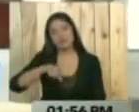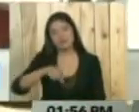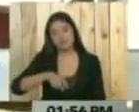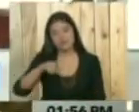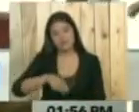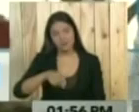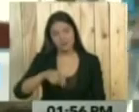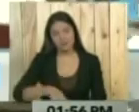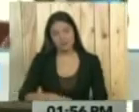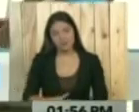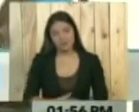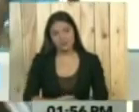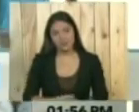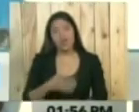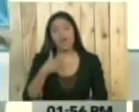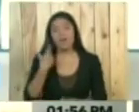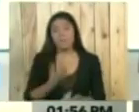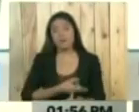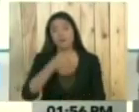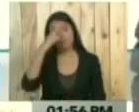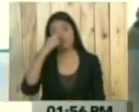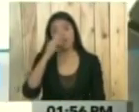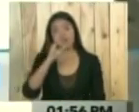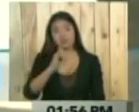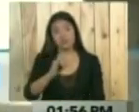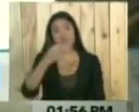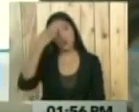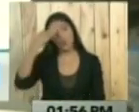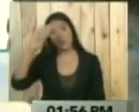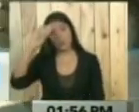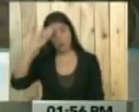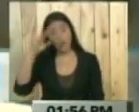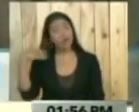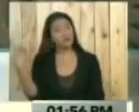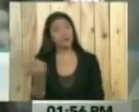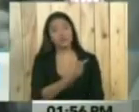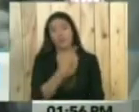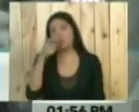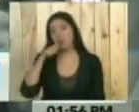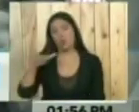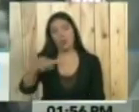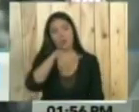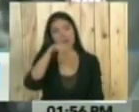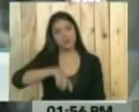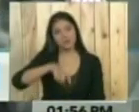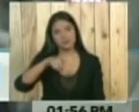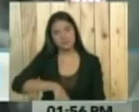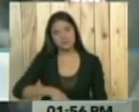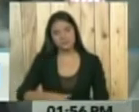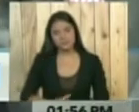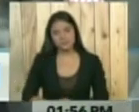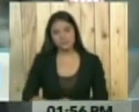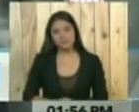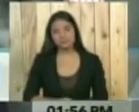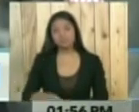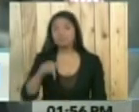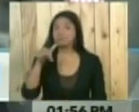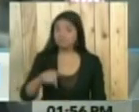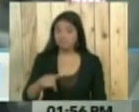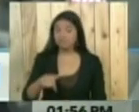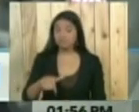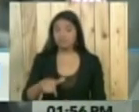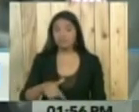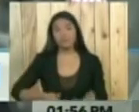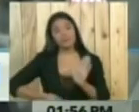requieran nuestro hermano pueblo de Haití, nuestro hermano pueblo de Cuba y todos los pueblos del mundo que lo requieran. Es por eso, pues, que hoy